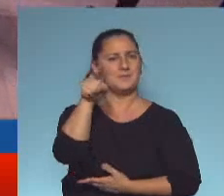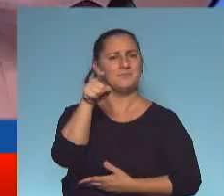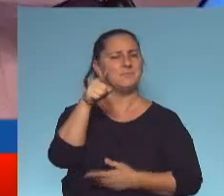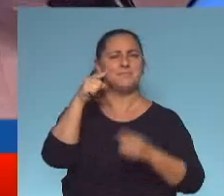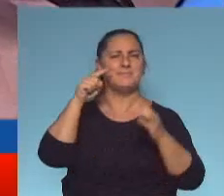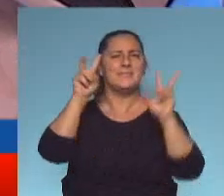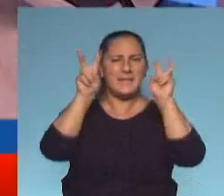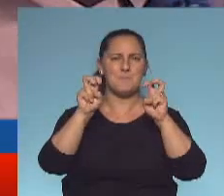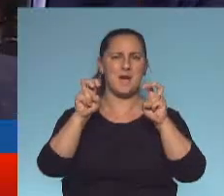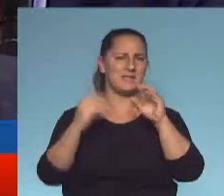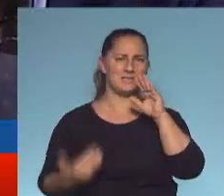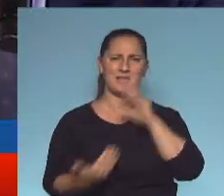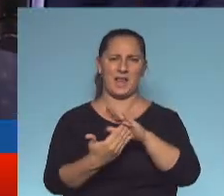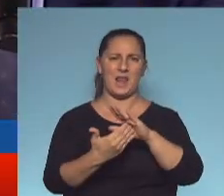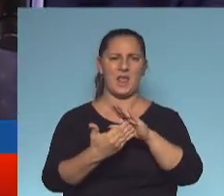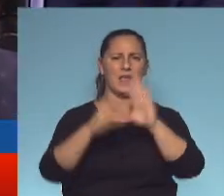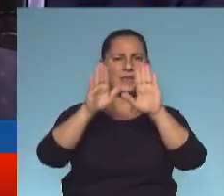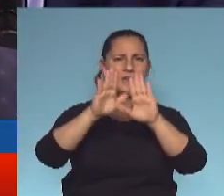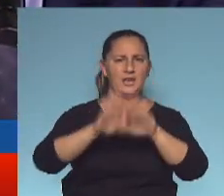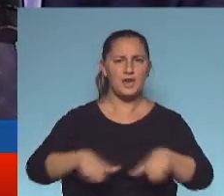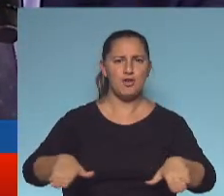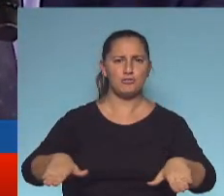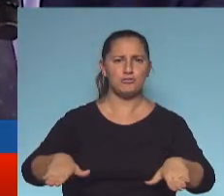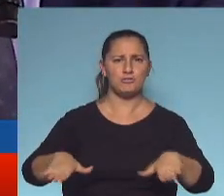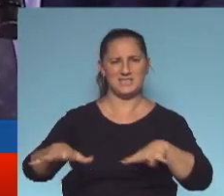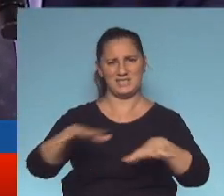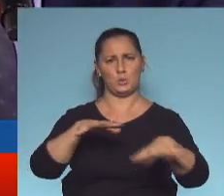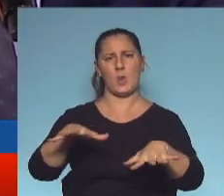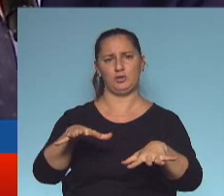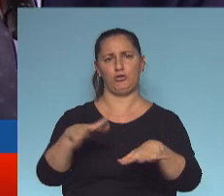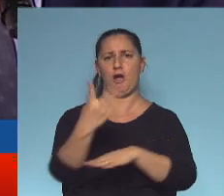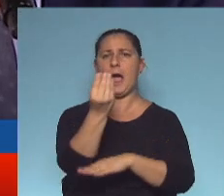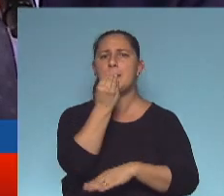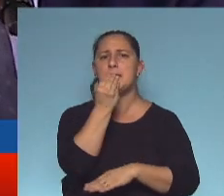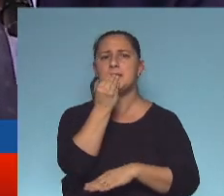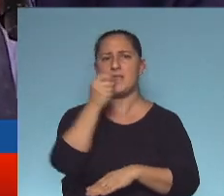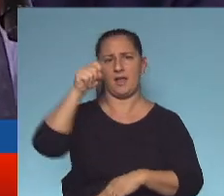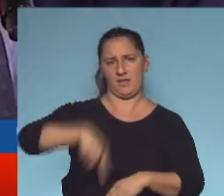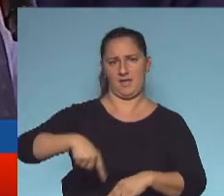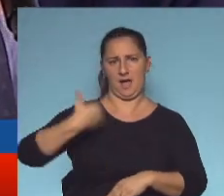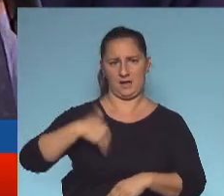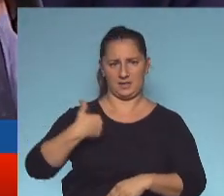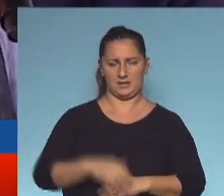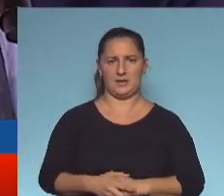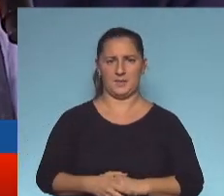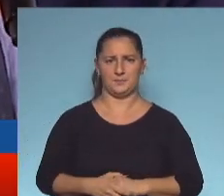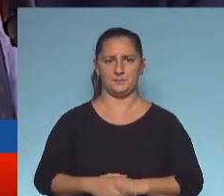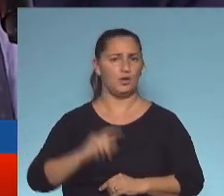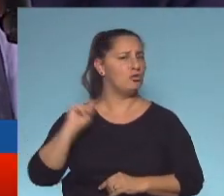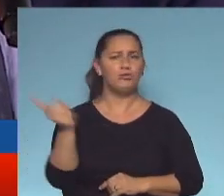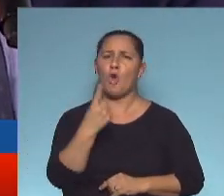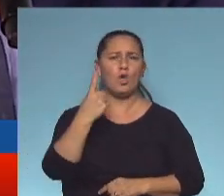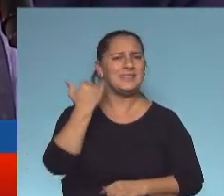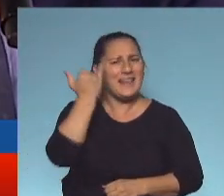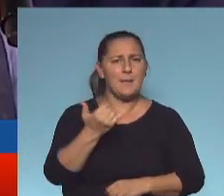que hemos planteado, niños y situación alimentaria de la Argentina, y todos tenemos distintas